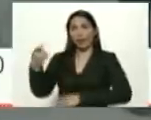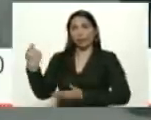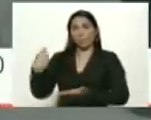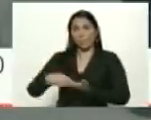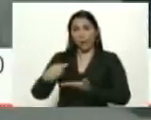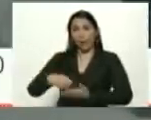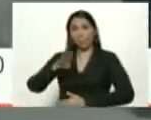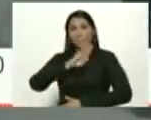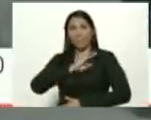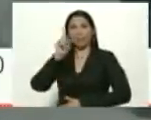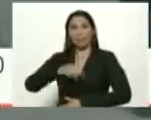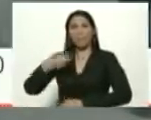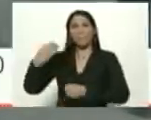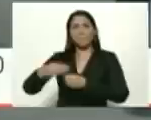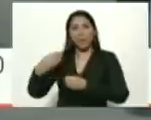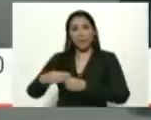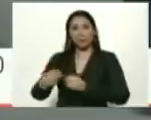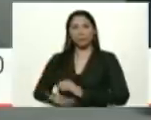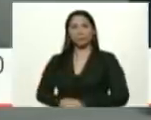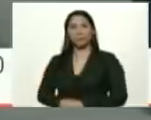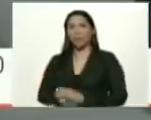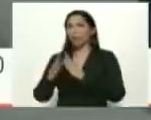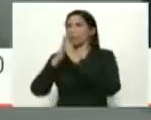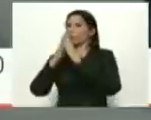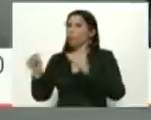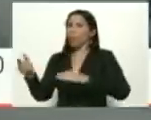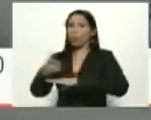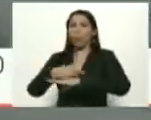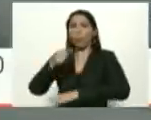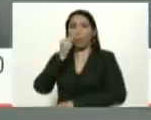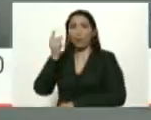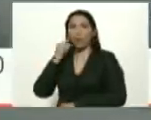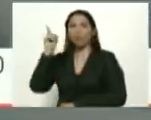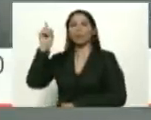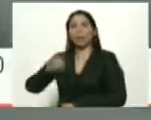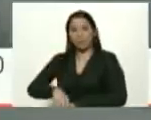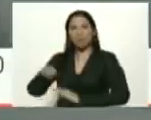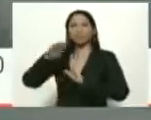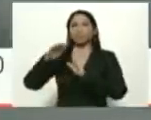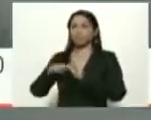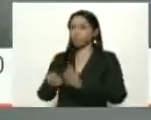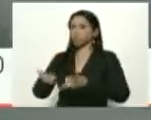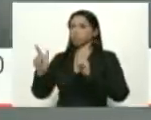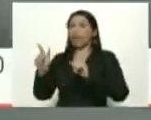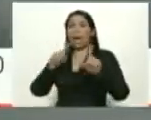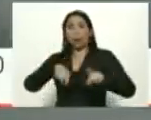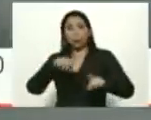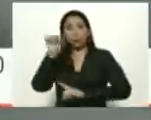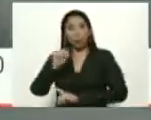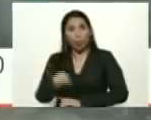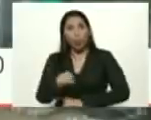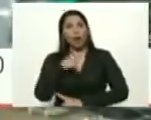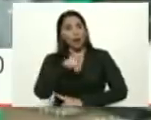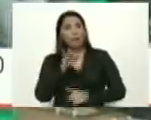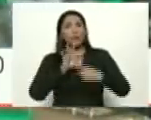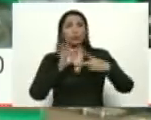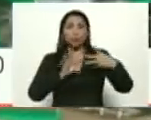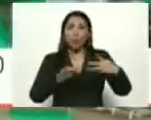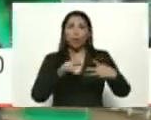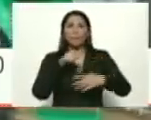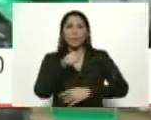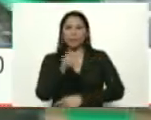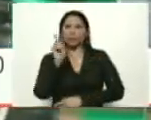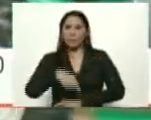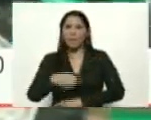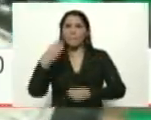en petros también. O sea, que todos nuestros gobernadores también cumplieron. O sea, que Agrosur es un circuito de funcionamiento virtuoso